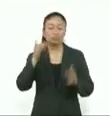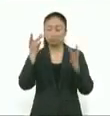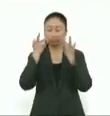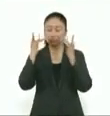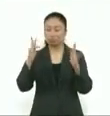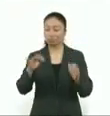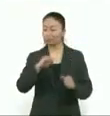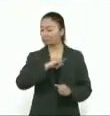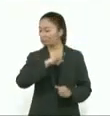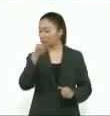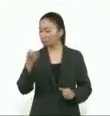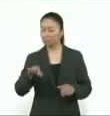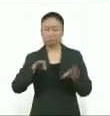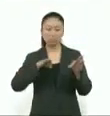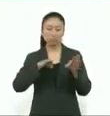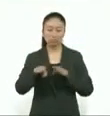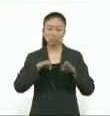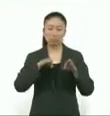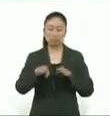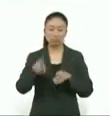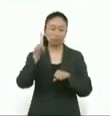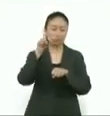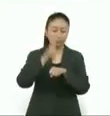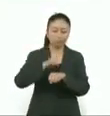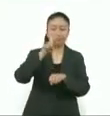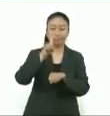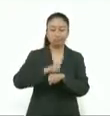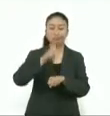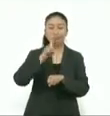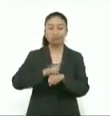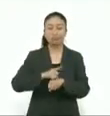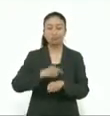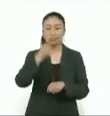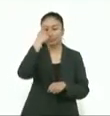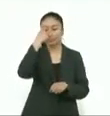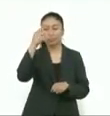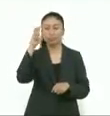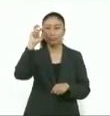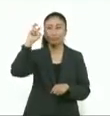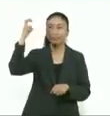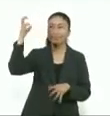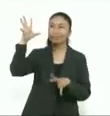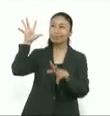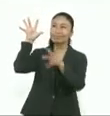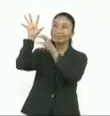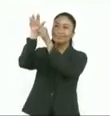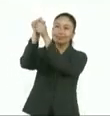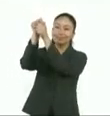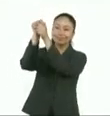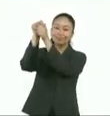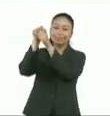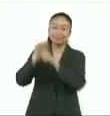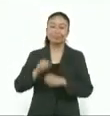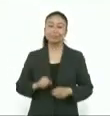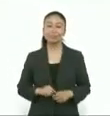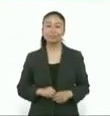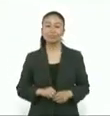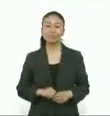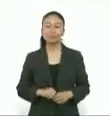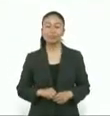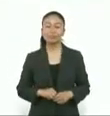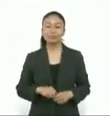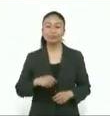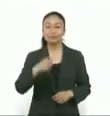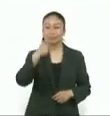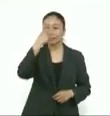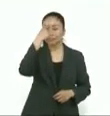que seguimos trabajando todos los días para conseguir nuestros sueños, para alzar